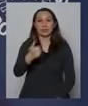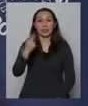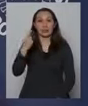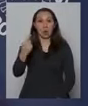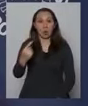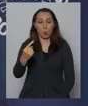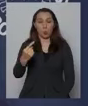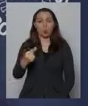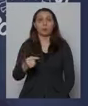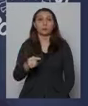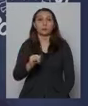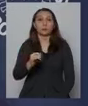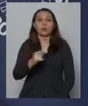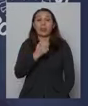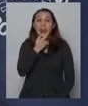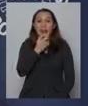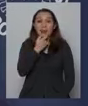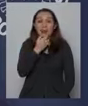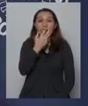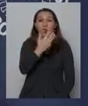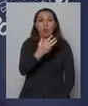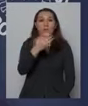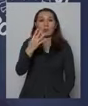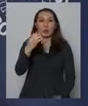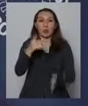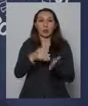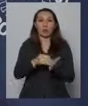131.361. Inglaterra,